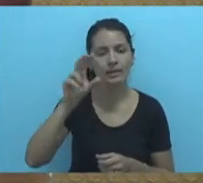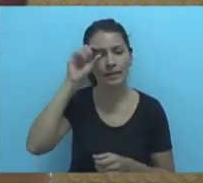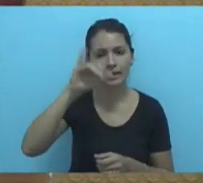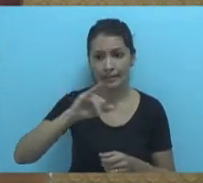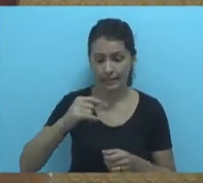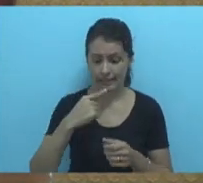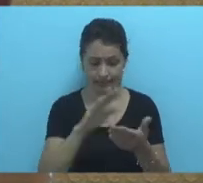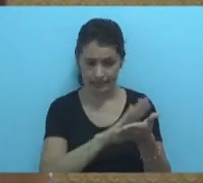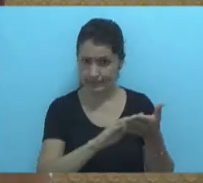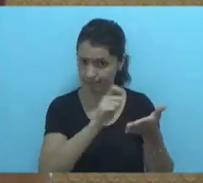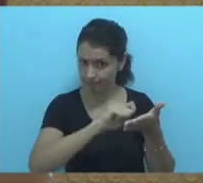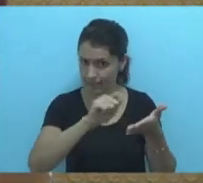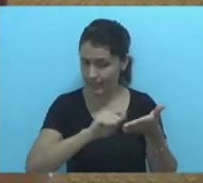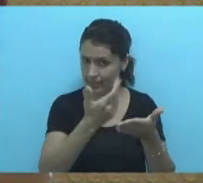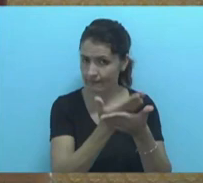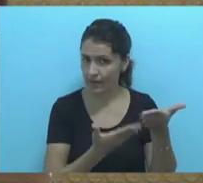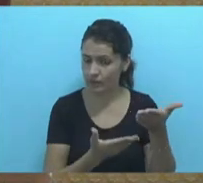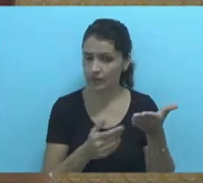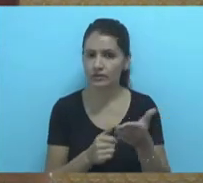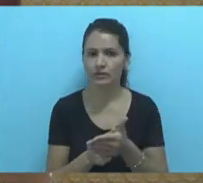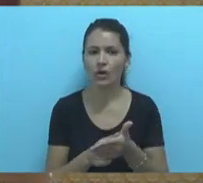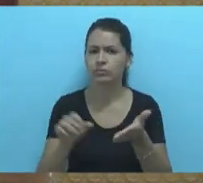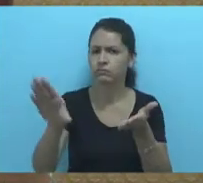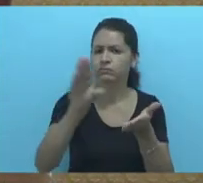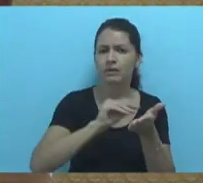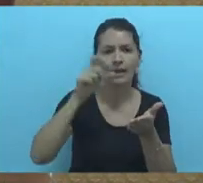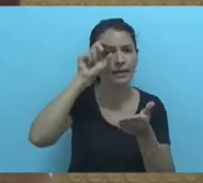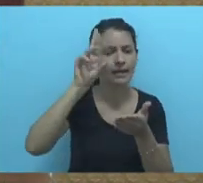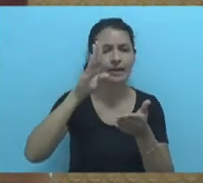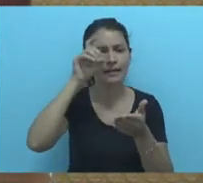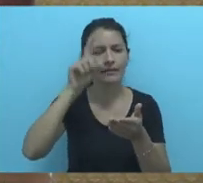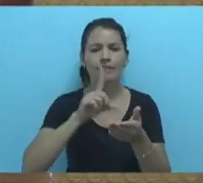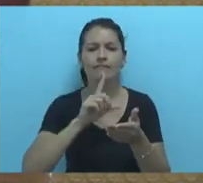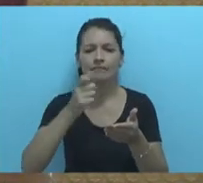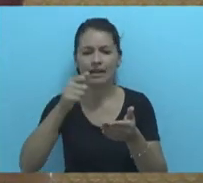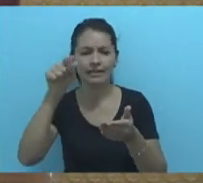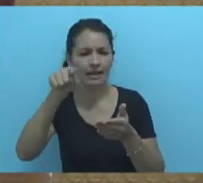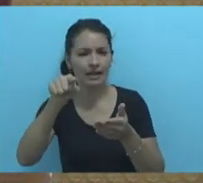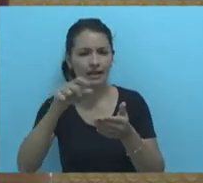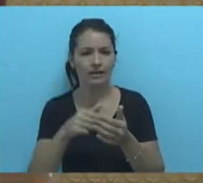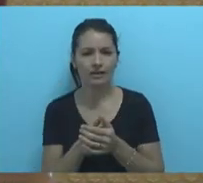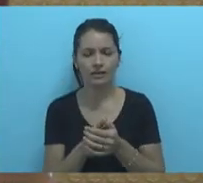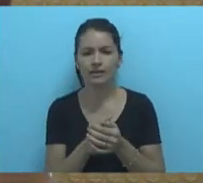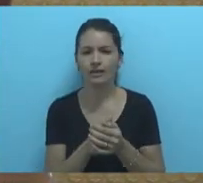cita incluso un texto del doctor Herbeta, que fue el único que votó por la